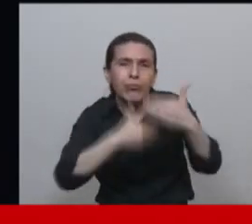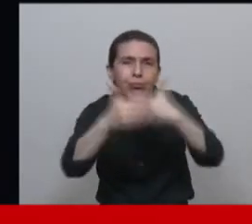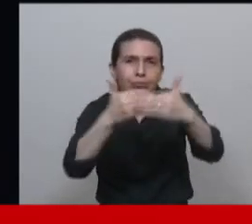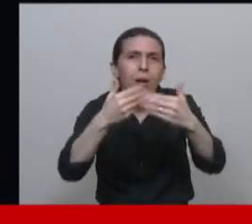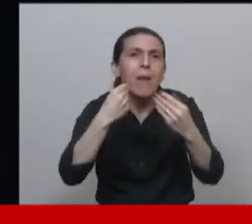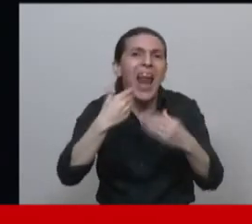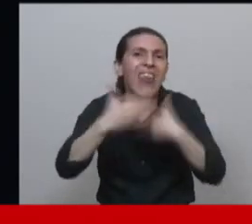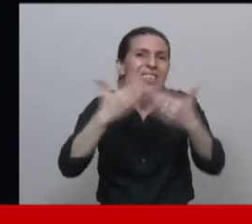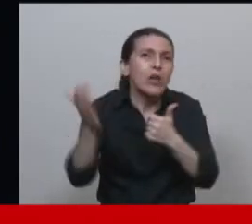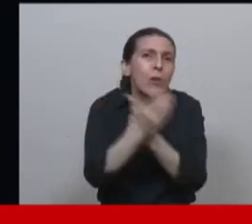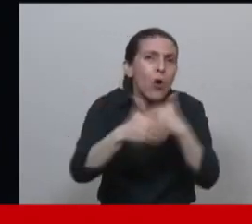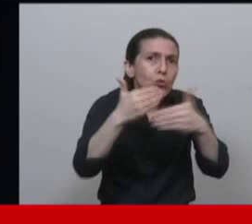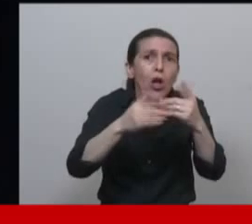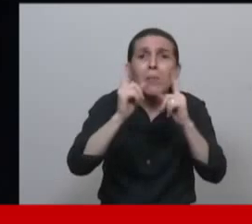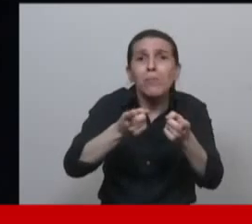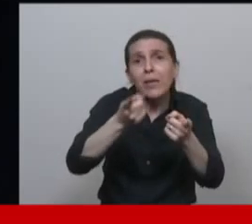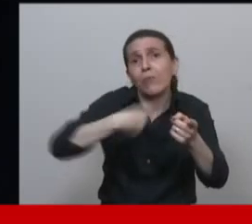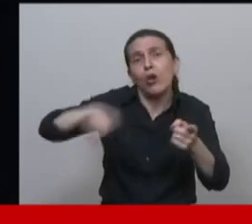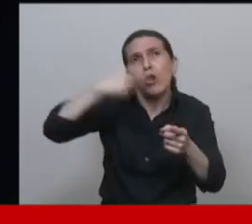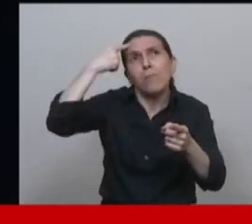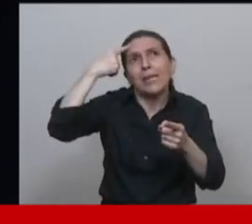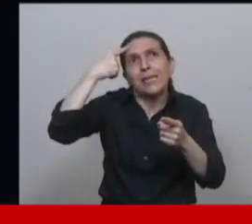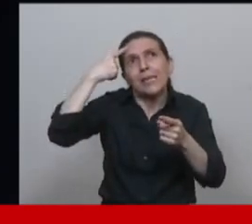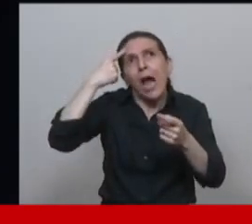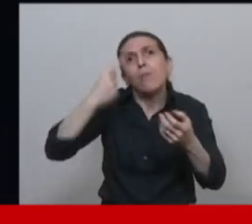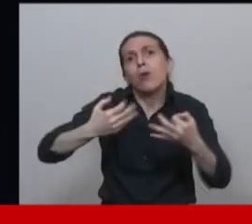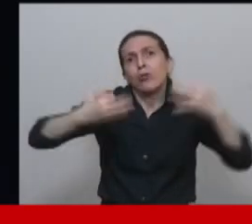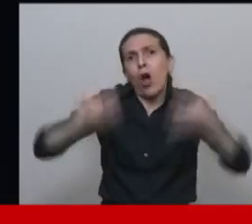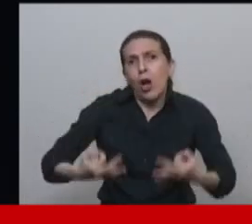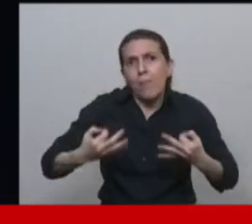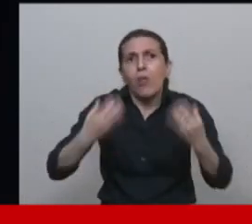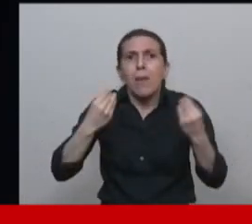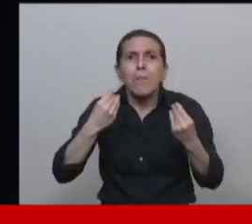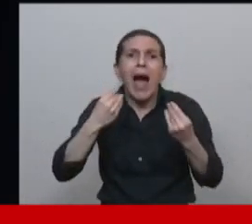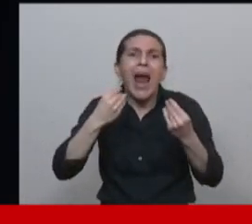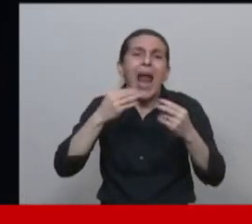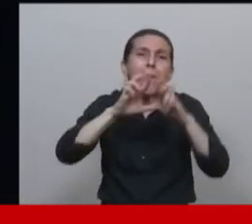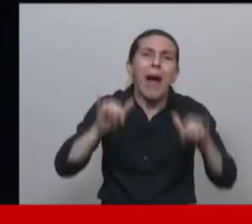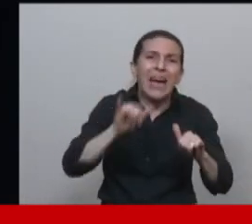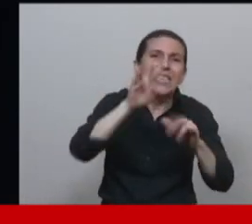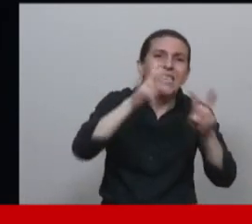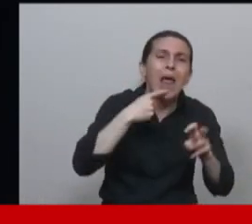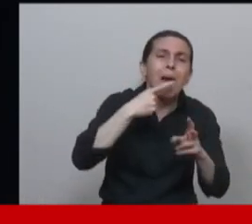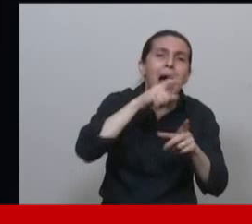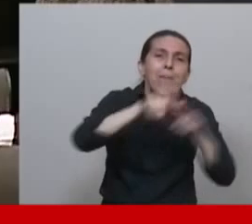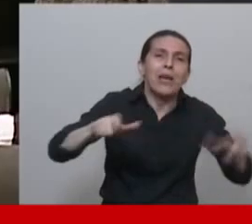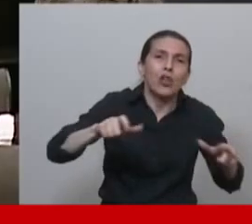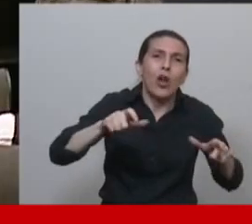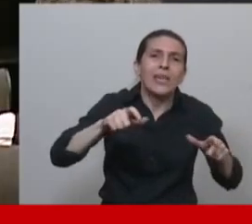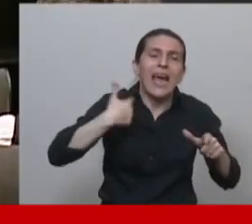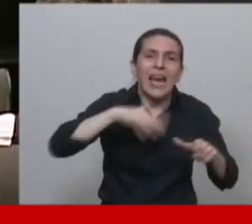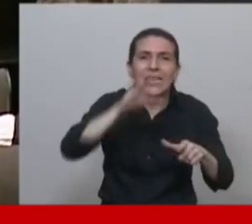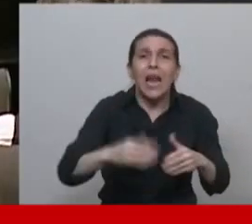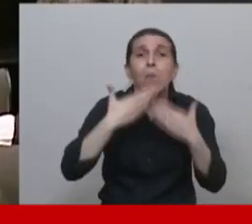de desarrollo como aquel que consideramos sano para un ambiente de paz y de seguridad económica para las familias de nuestro país. Bueno,